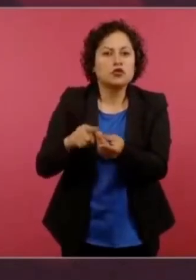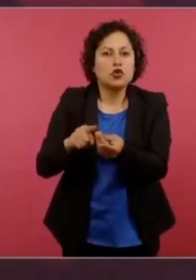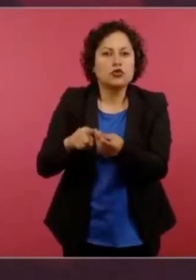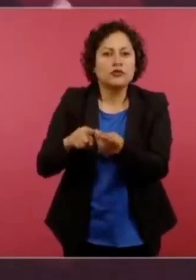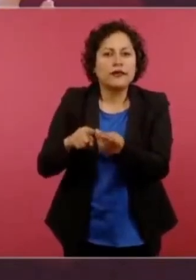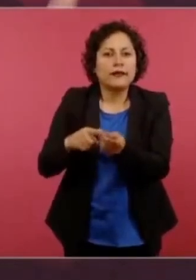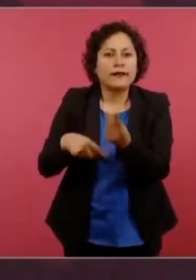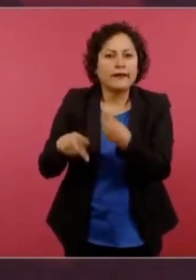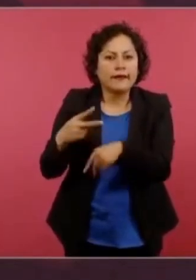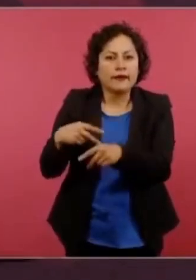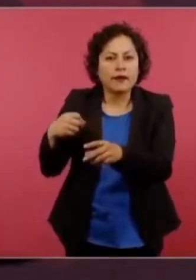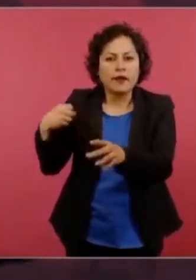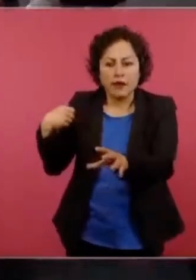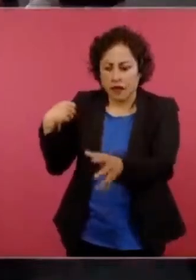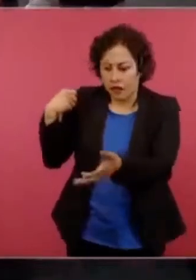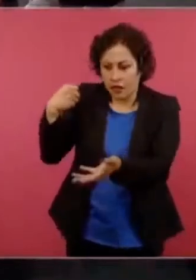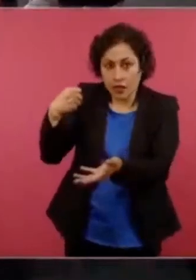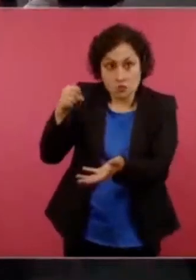por algo